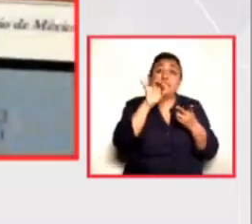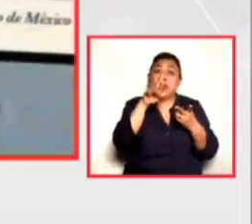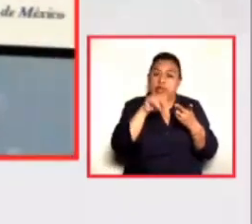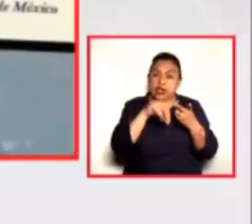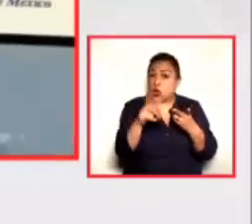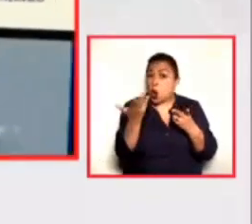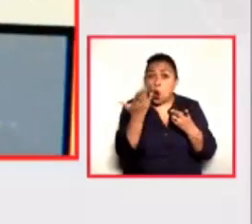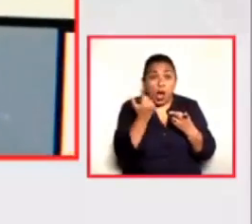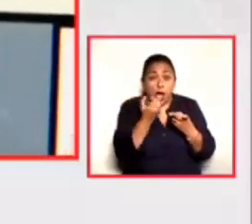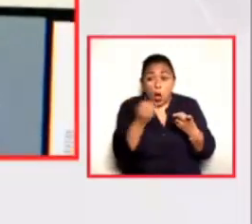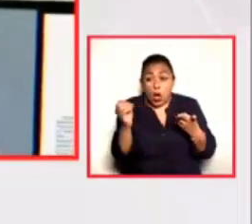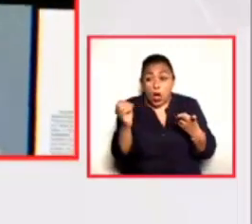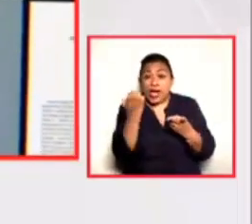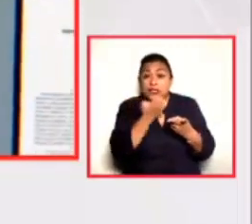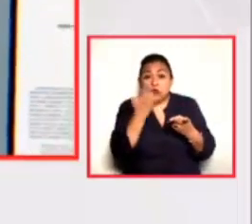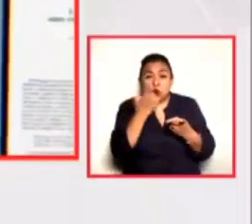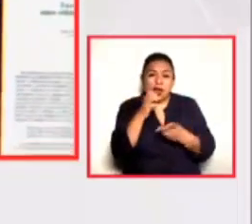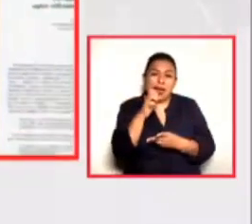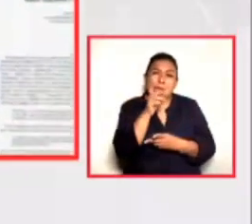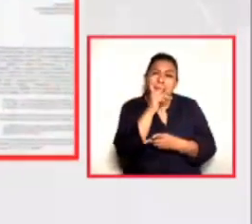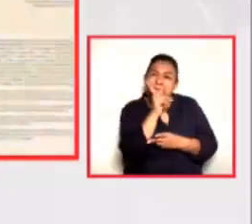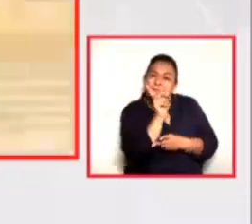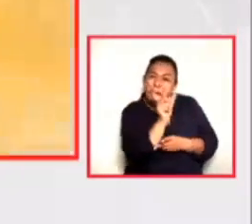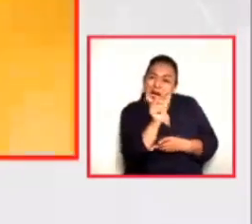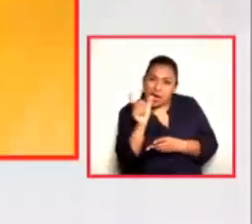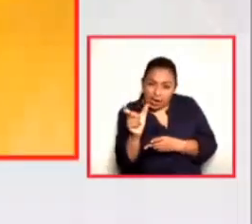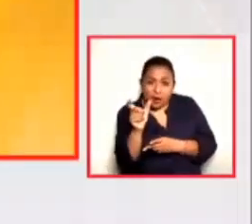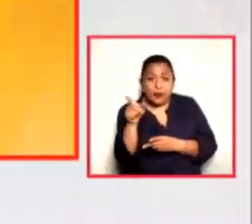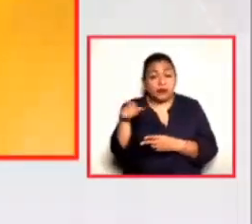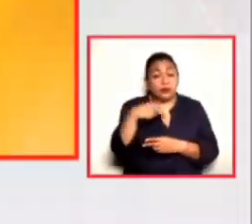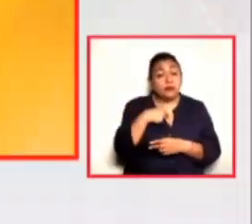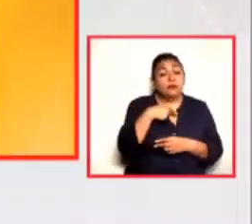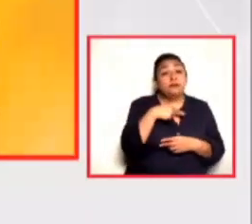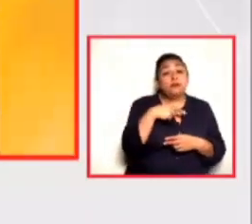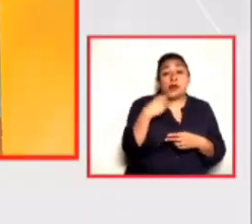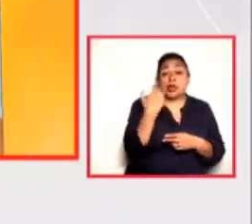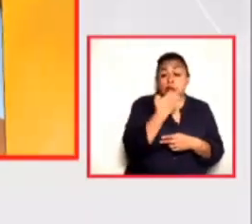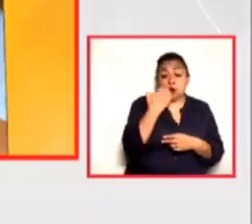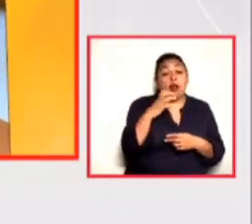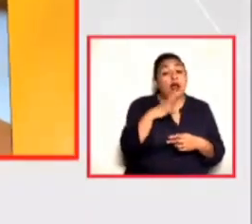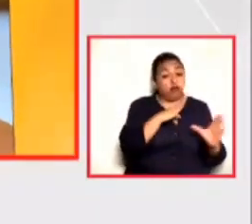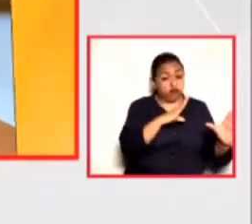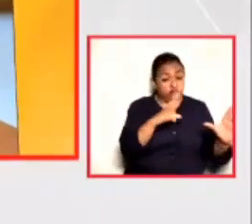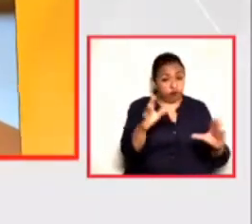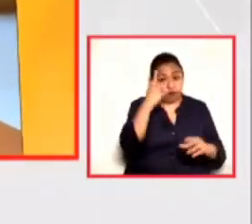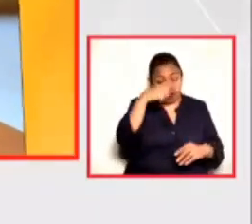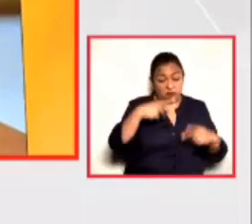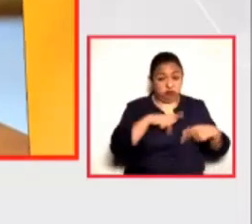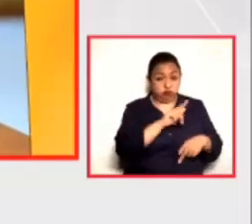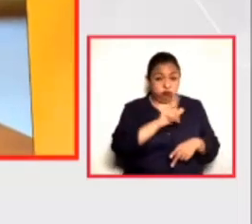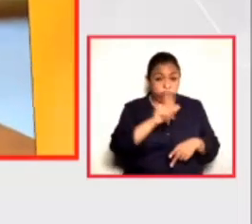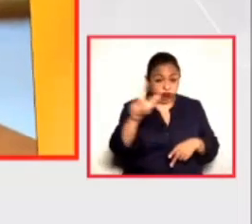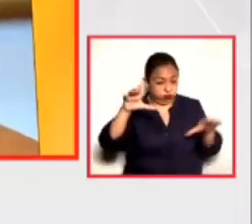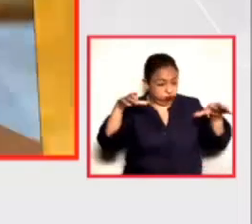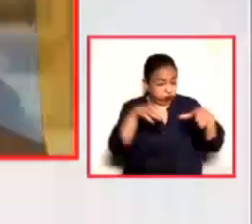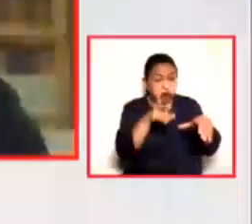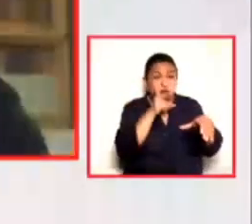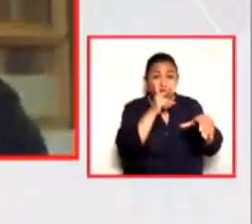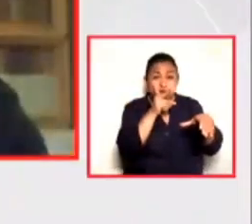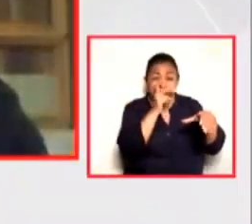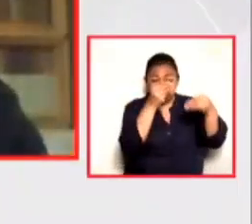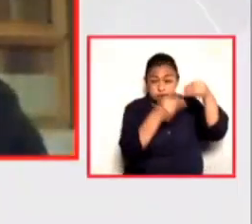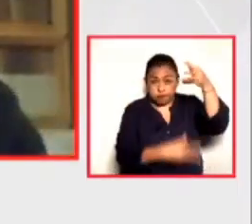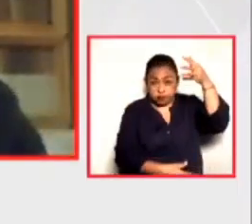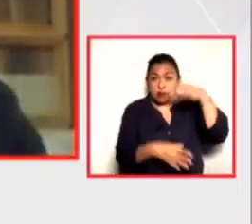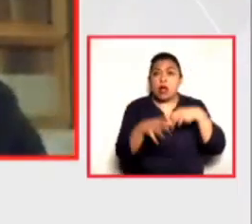escuela de lexicografía en México, la Academia forma a profesionales en esta materia. Pero tenemos otros proyectos